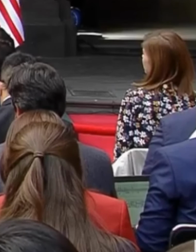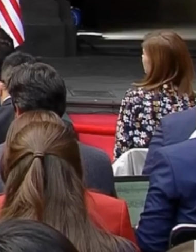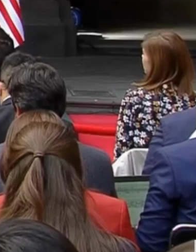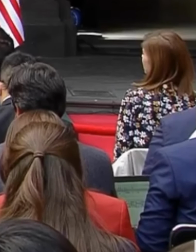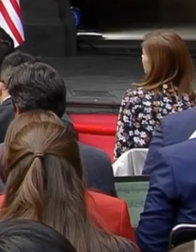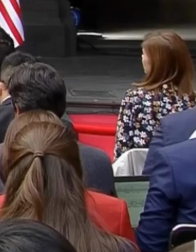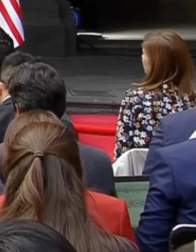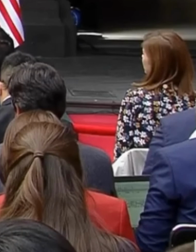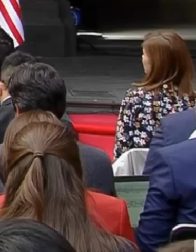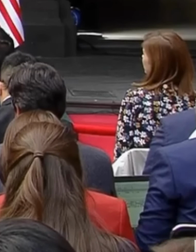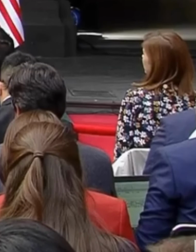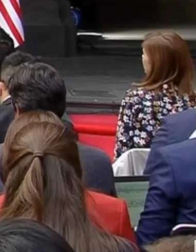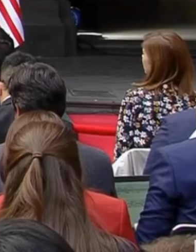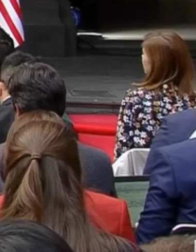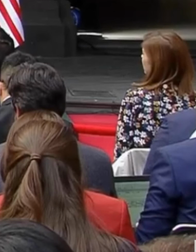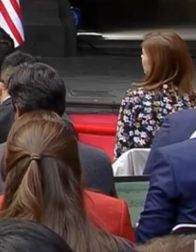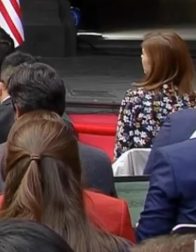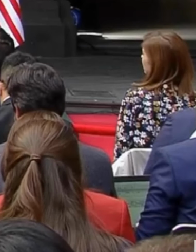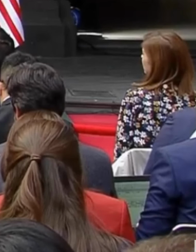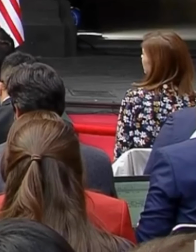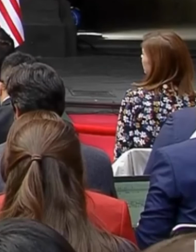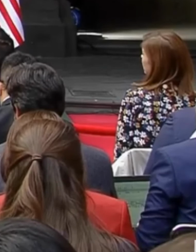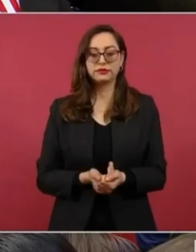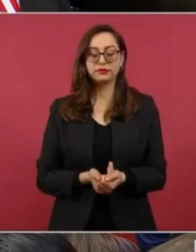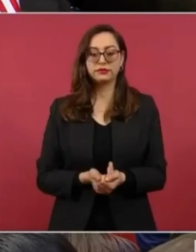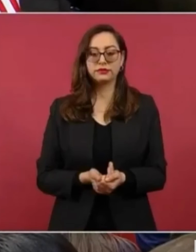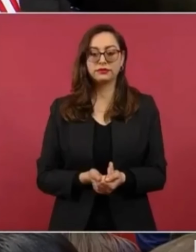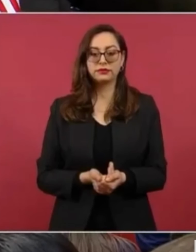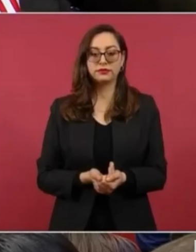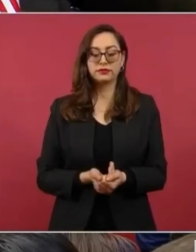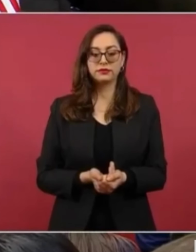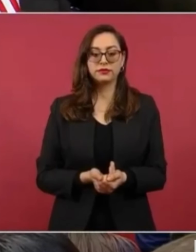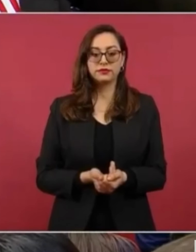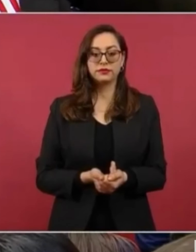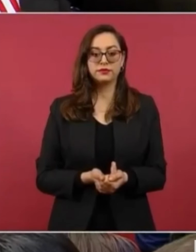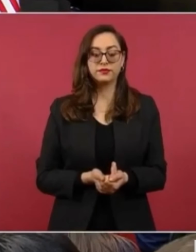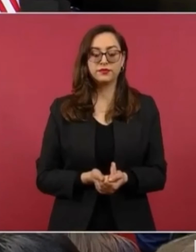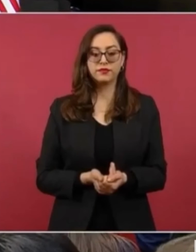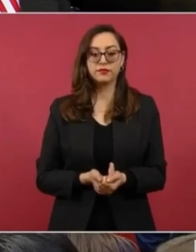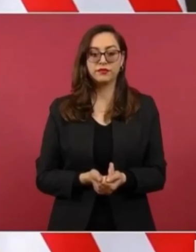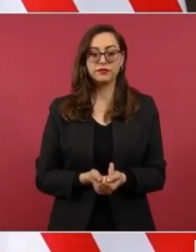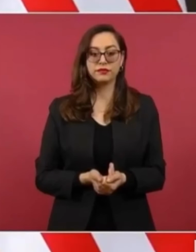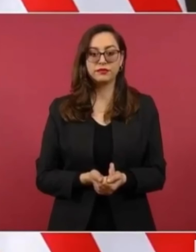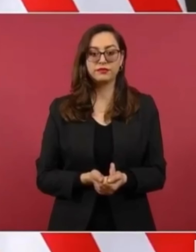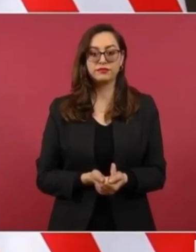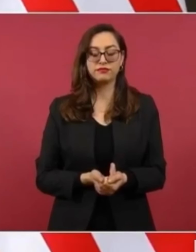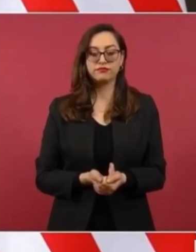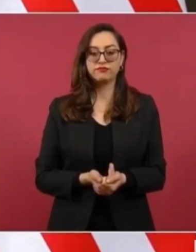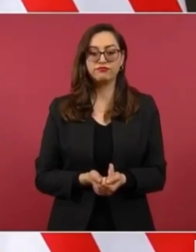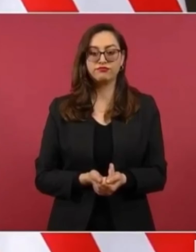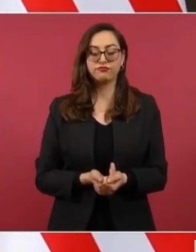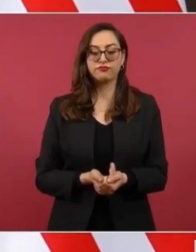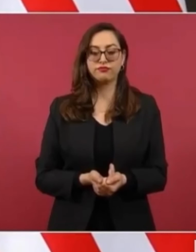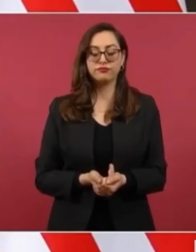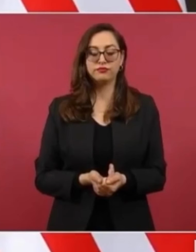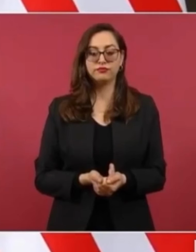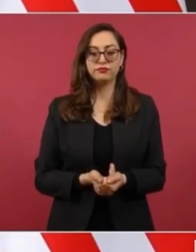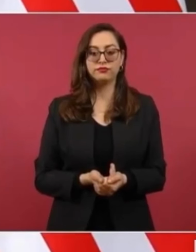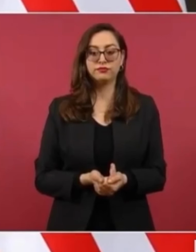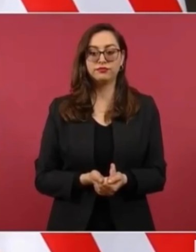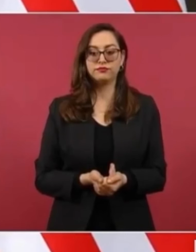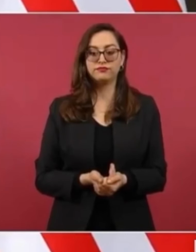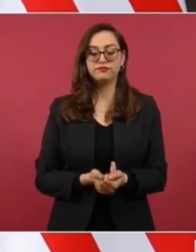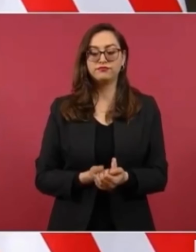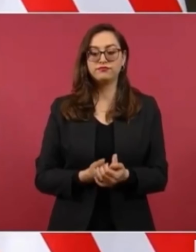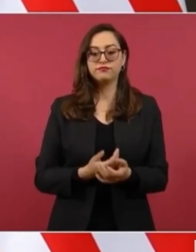Los Angeles Declaration on Migration, con base en which 21 countries con 20 at the